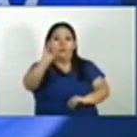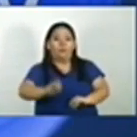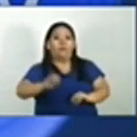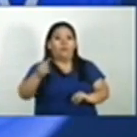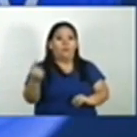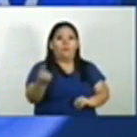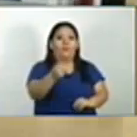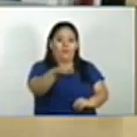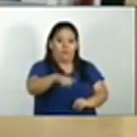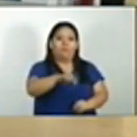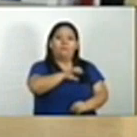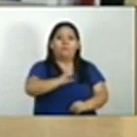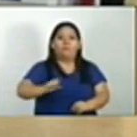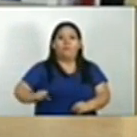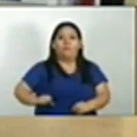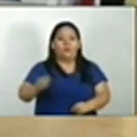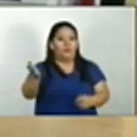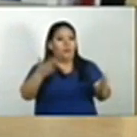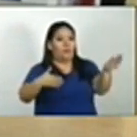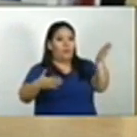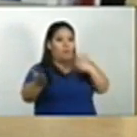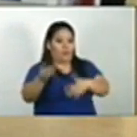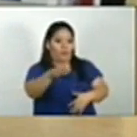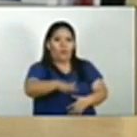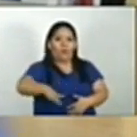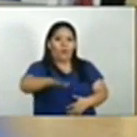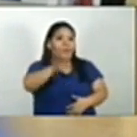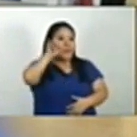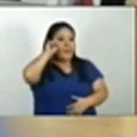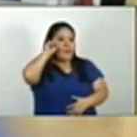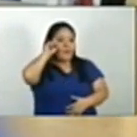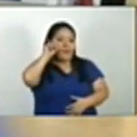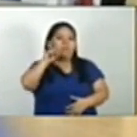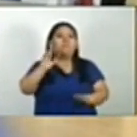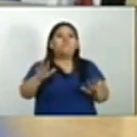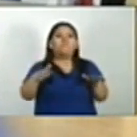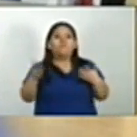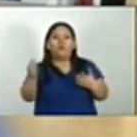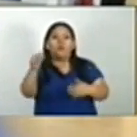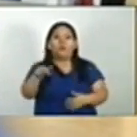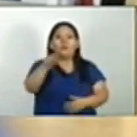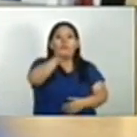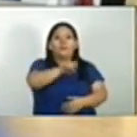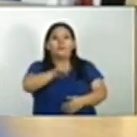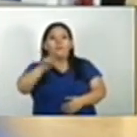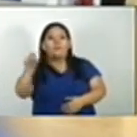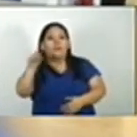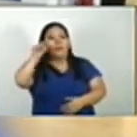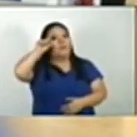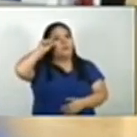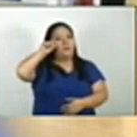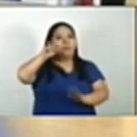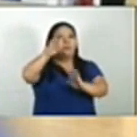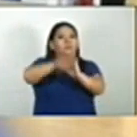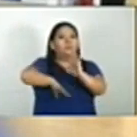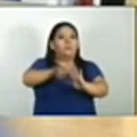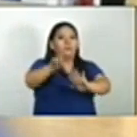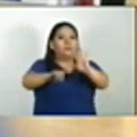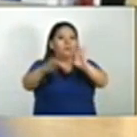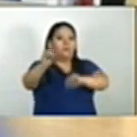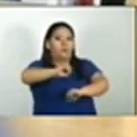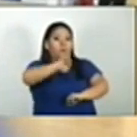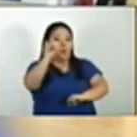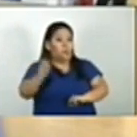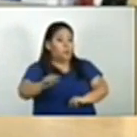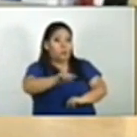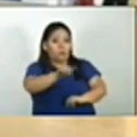los salvadoreños. Quiero invitar a que se acerquen a nuestras tiendas Tigo, porque tenemos nuestra Blue Week de Tigo con hasta un 60% de descuento, en el